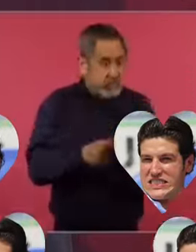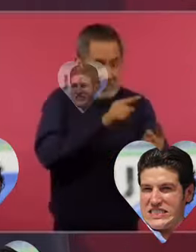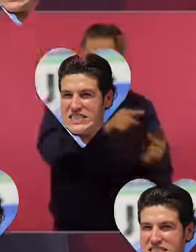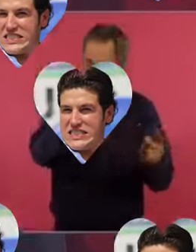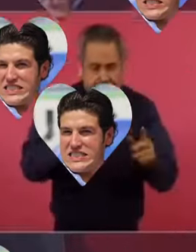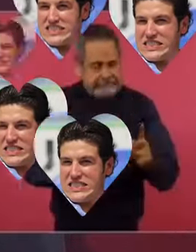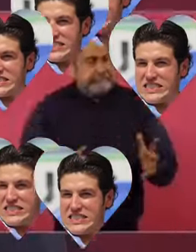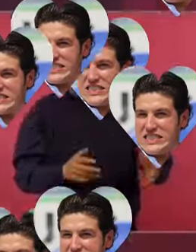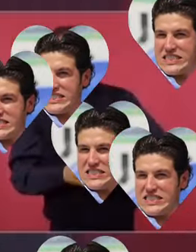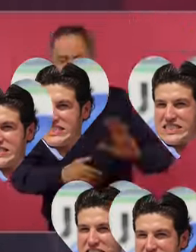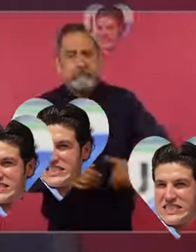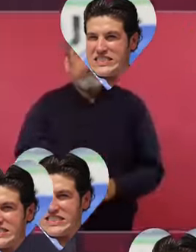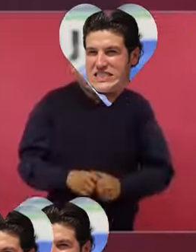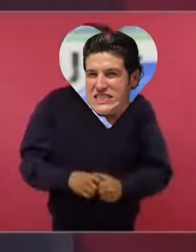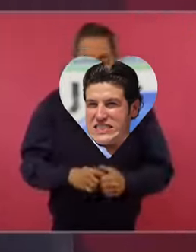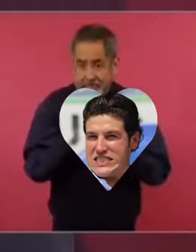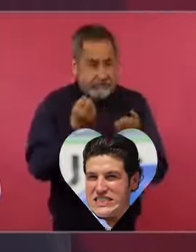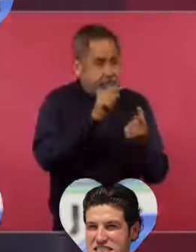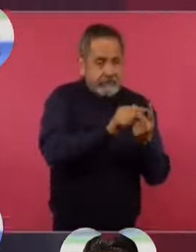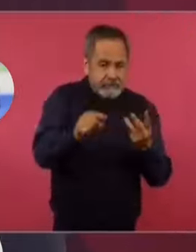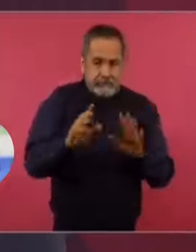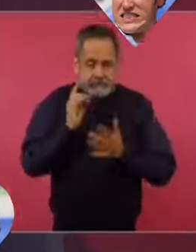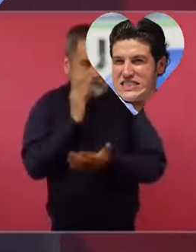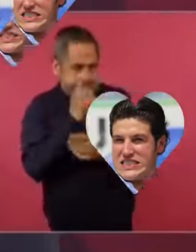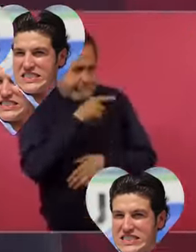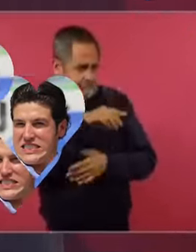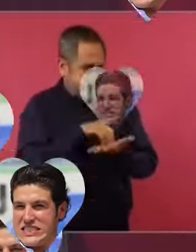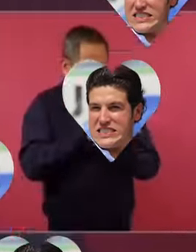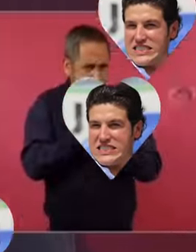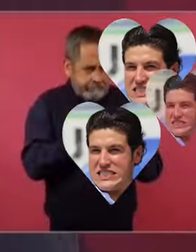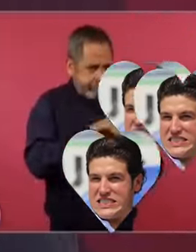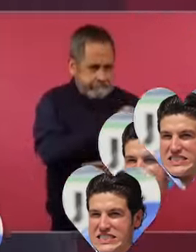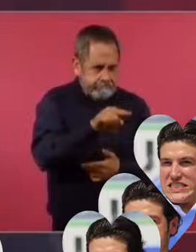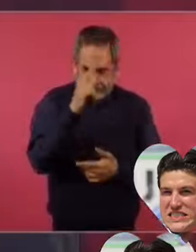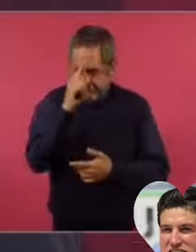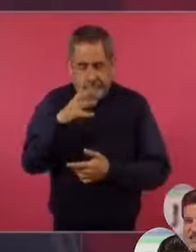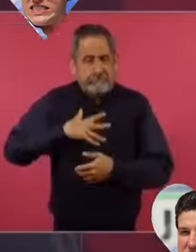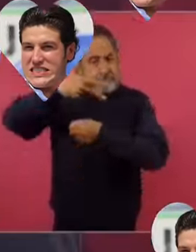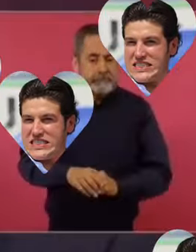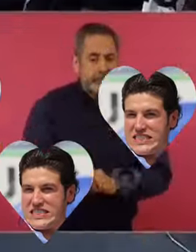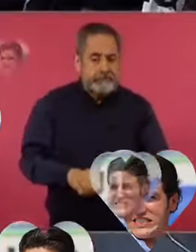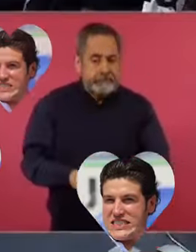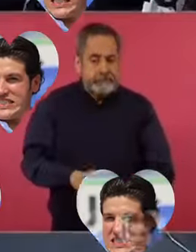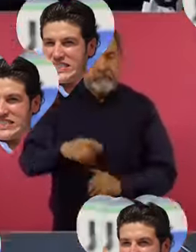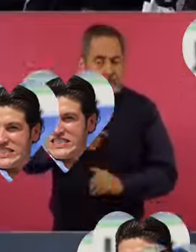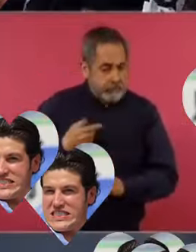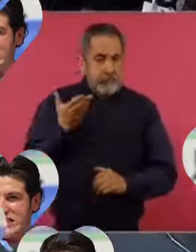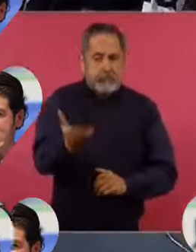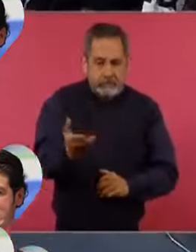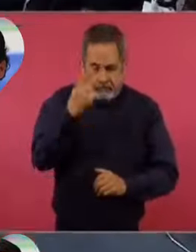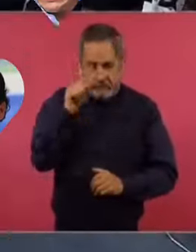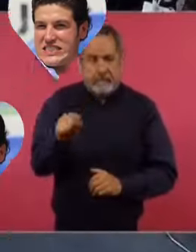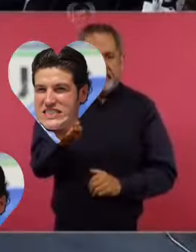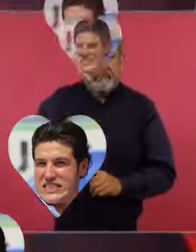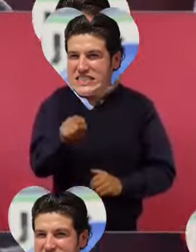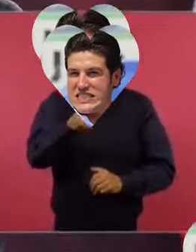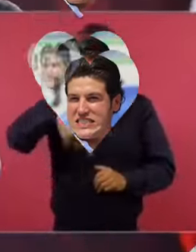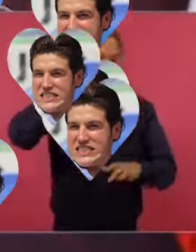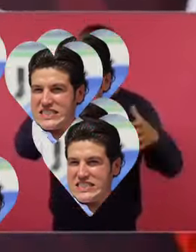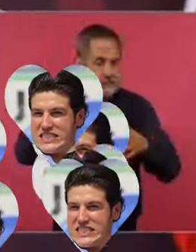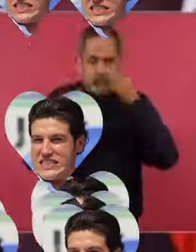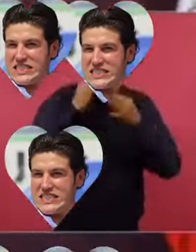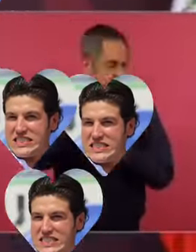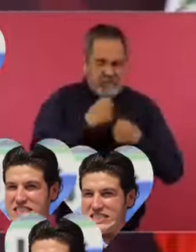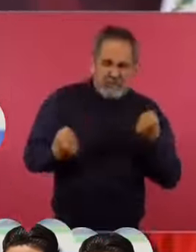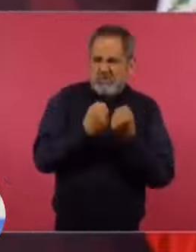muchos. Muchos casos. Los tenemos documentados, incluso hay grabaciones. Pedimos que los que están promoviendo